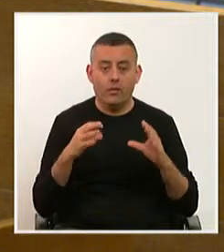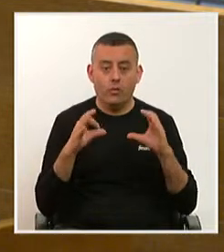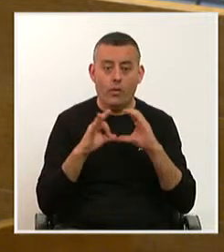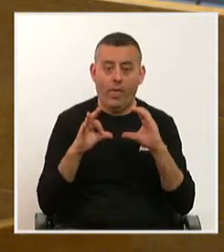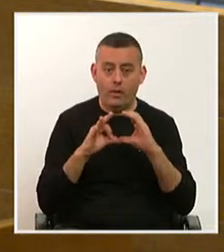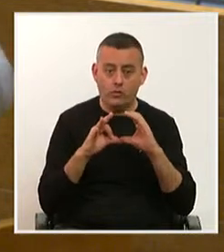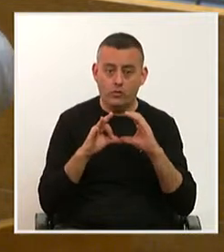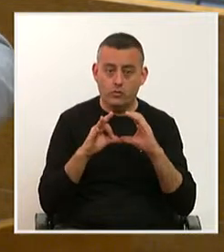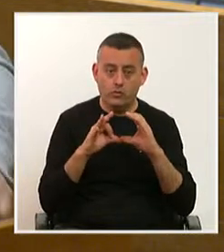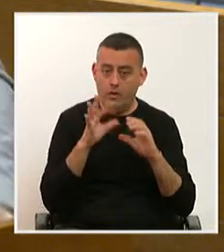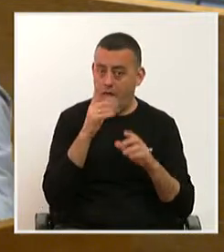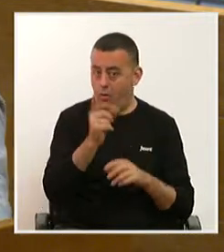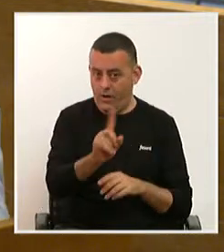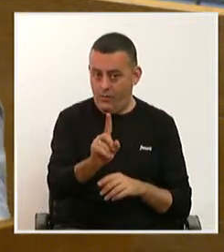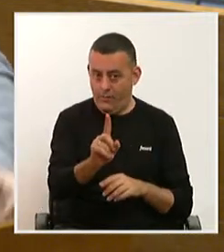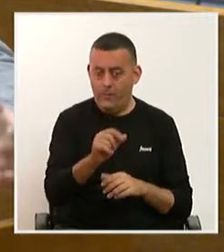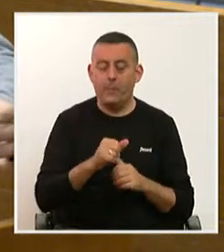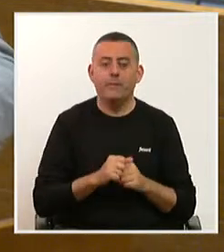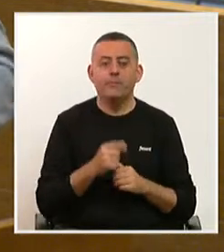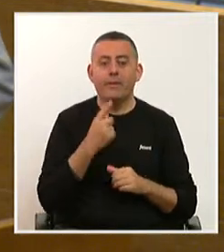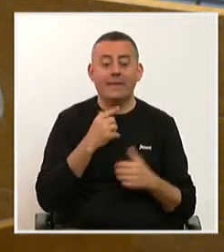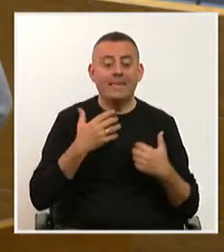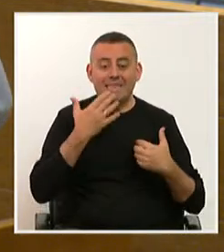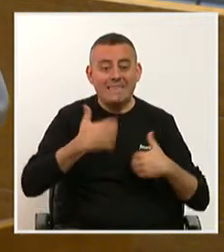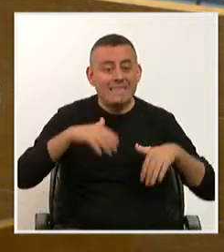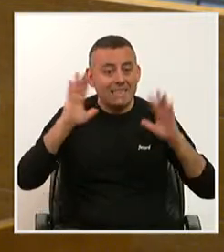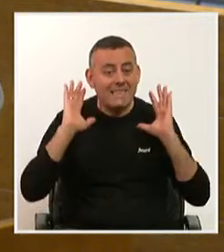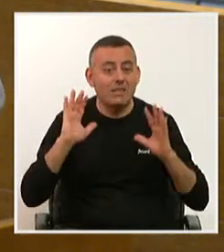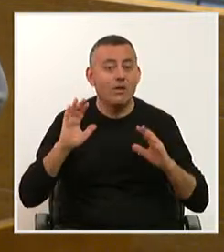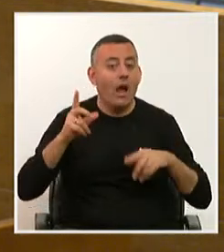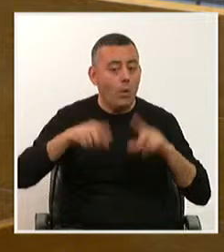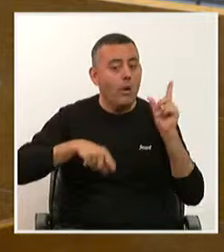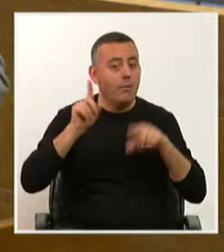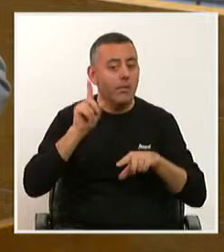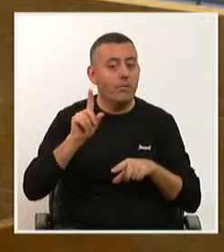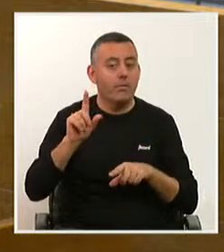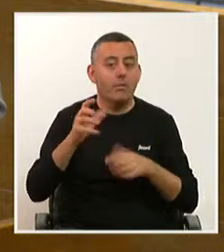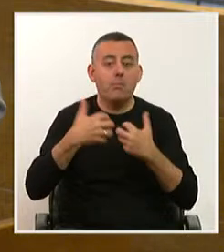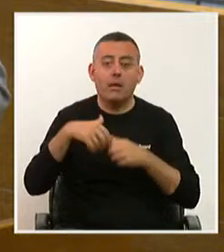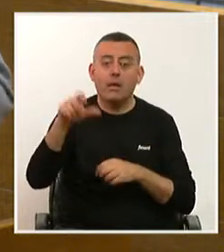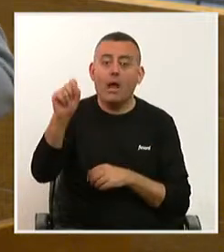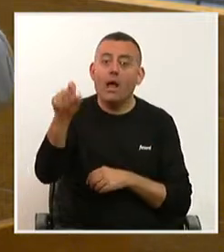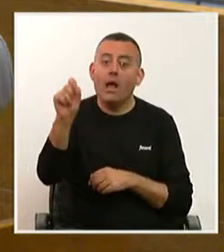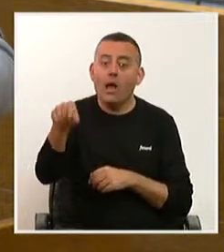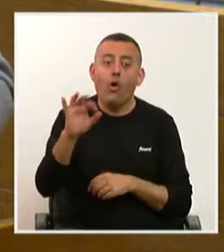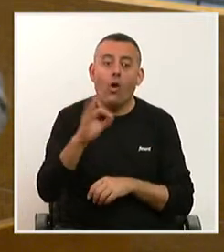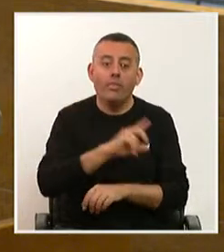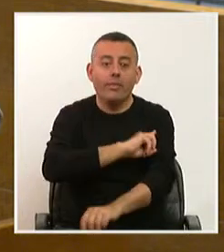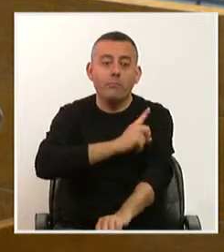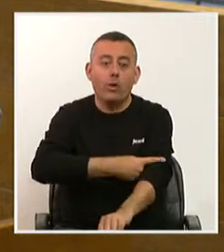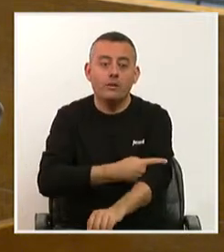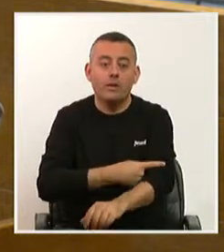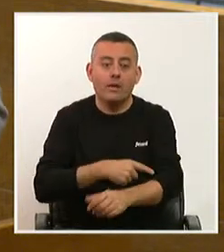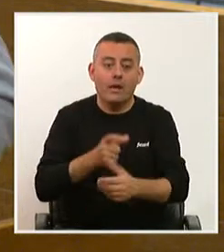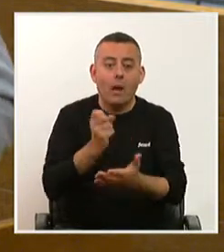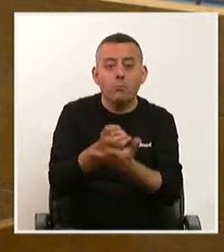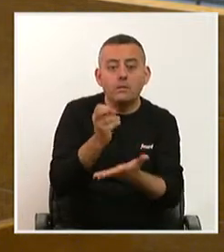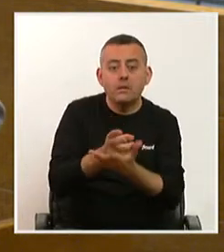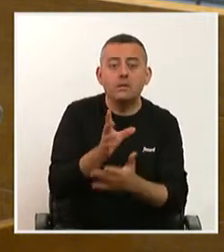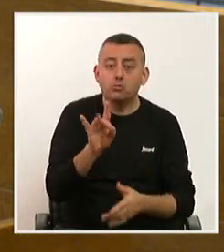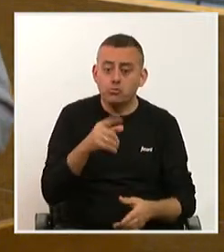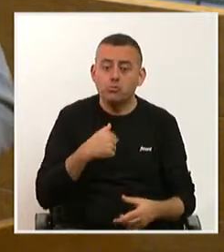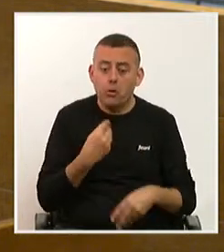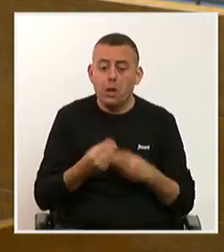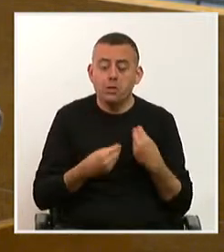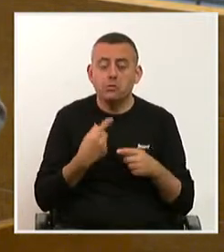ciudadanos yo jugun vez ech mis moneditas tragaperras o hecho apuestas deportivas no hay que demonizar al sector ni a quienes juegan